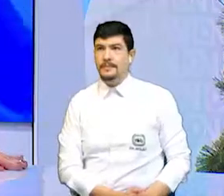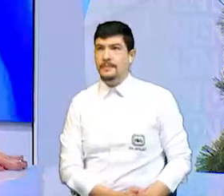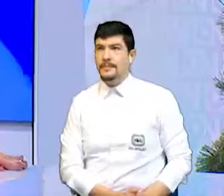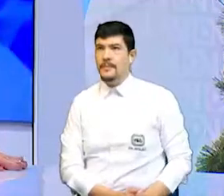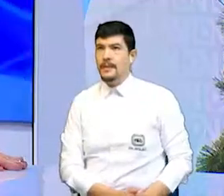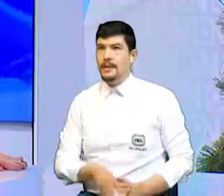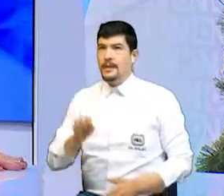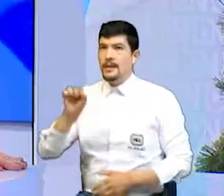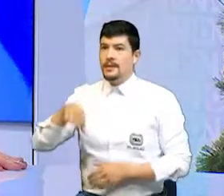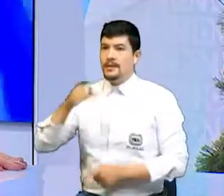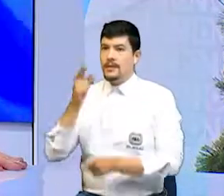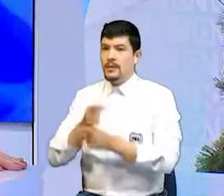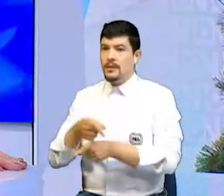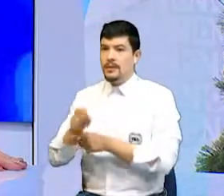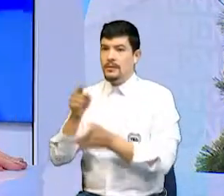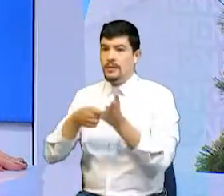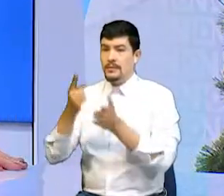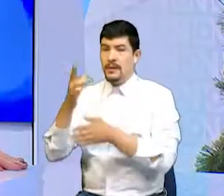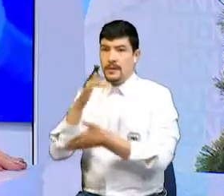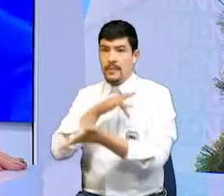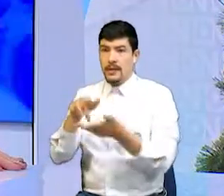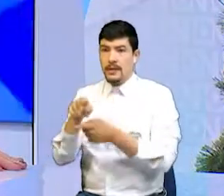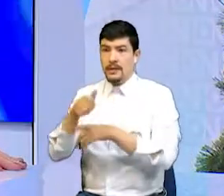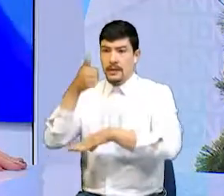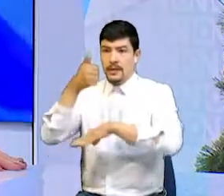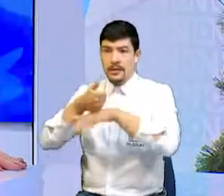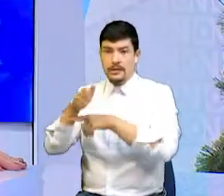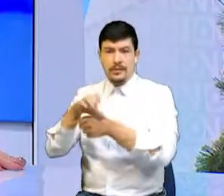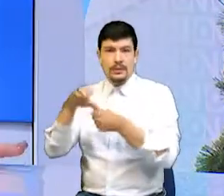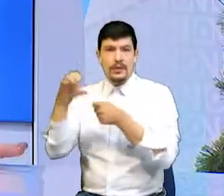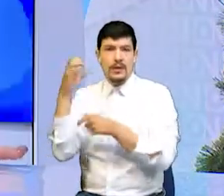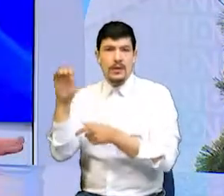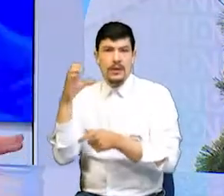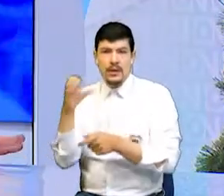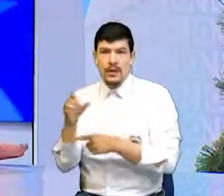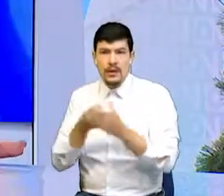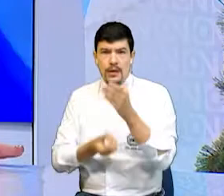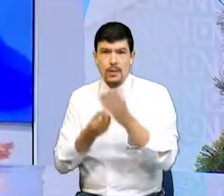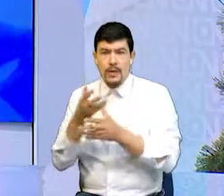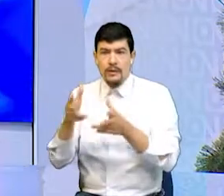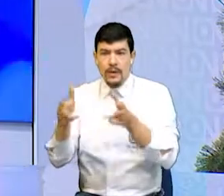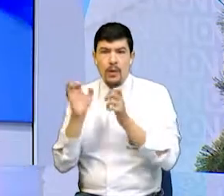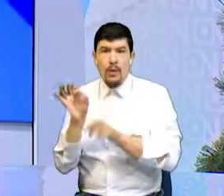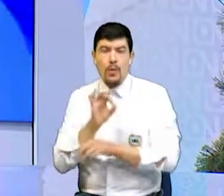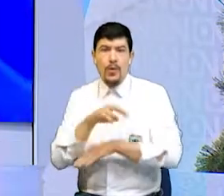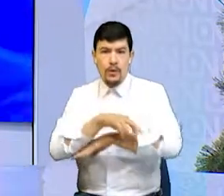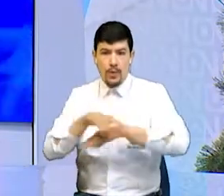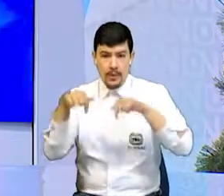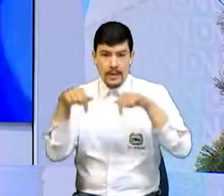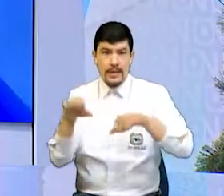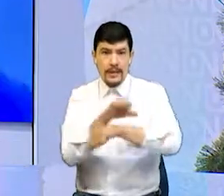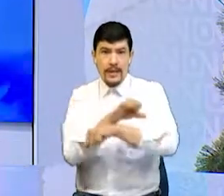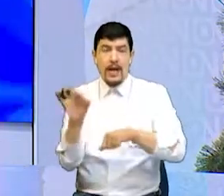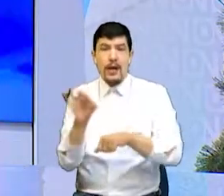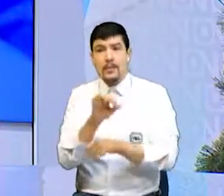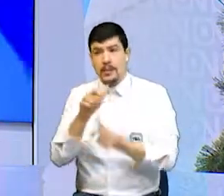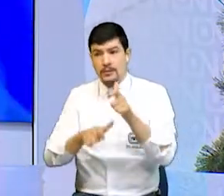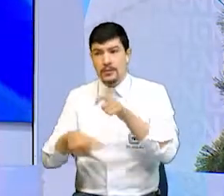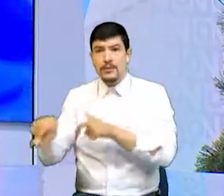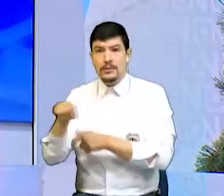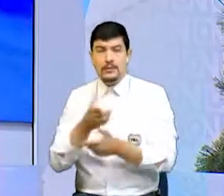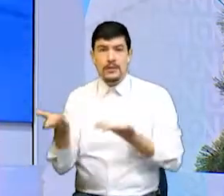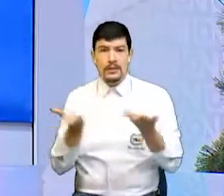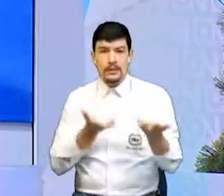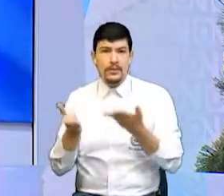tiene alerta están las autoridades en la ciudad de cúcuta por una nueva modalidad de extorsión y hurto a vehículos y conductores que prestan su servicio